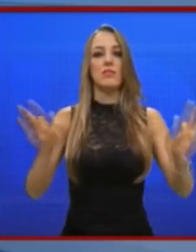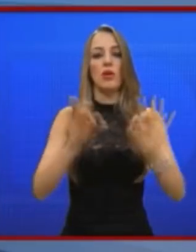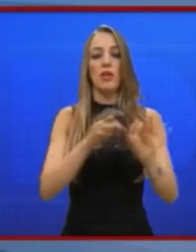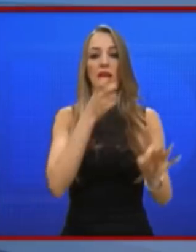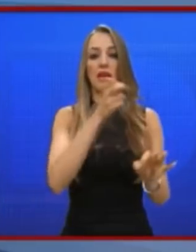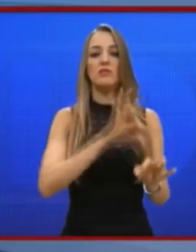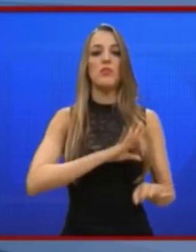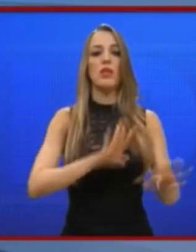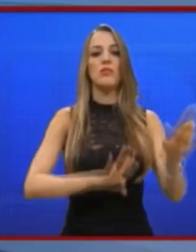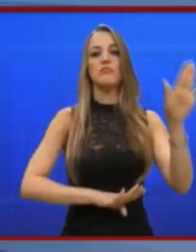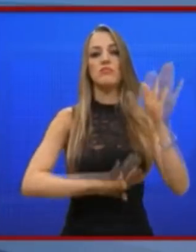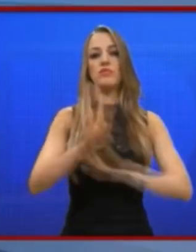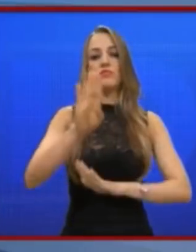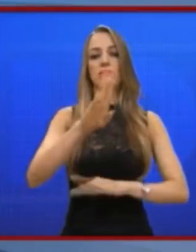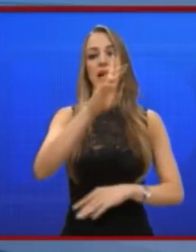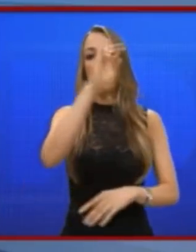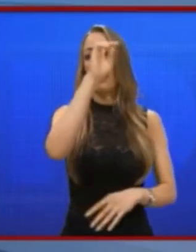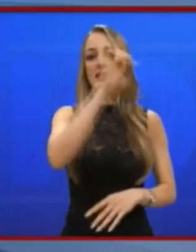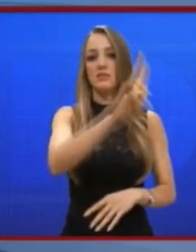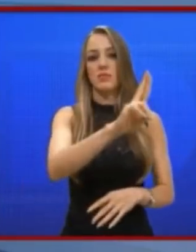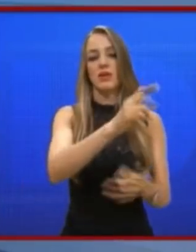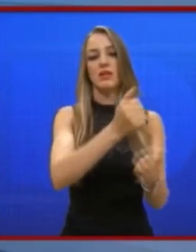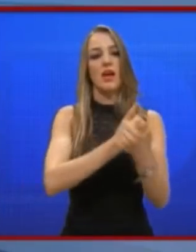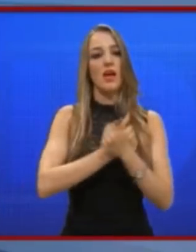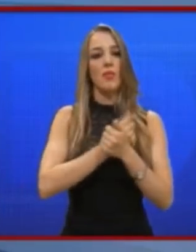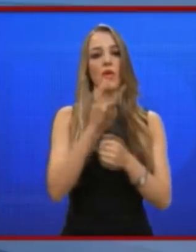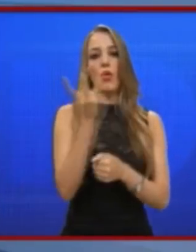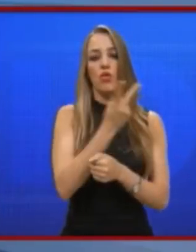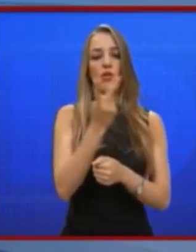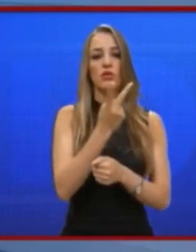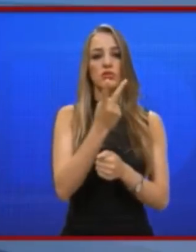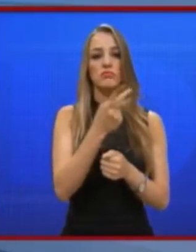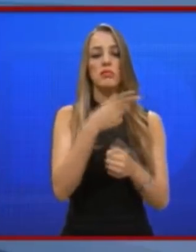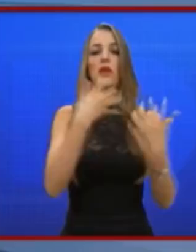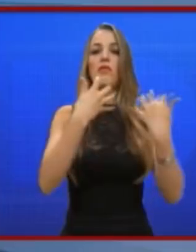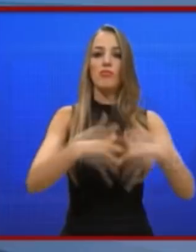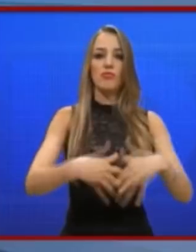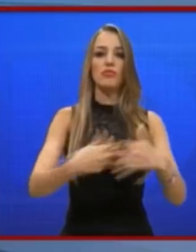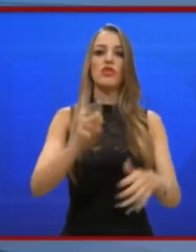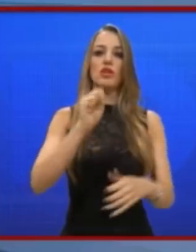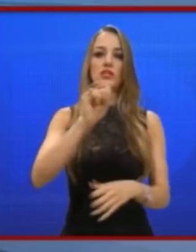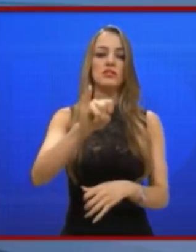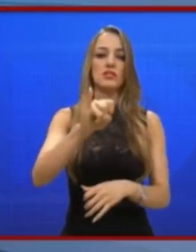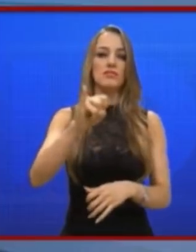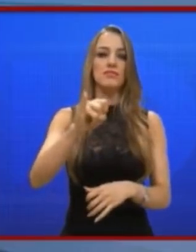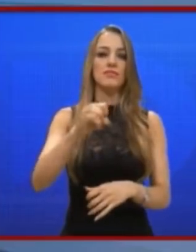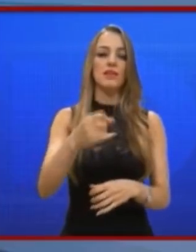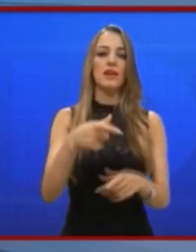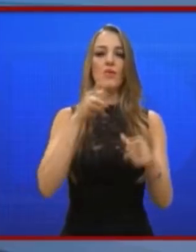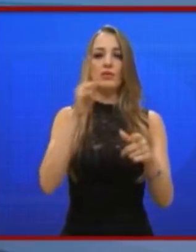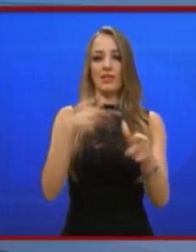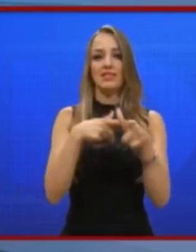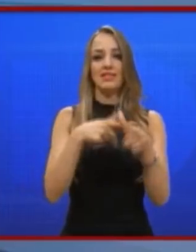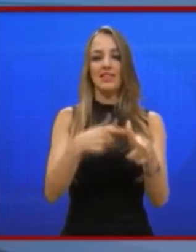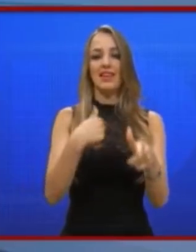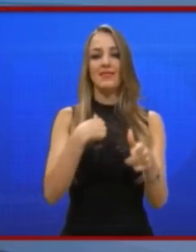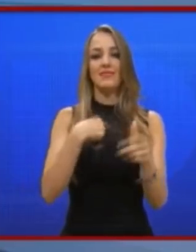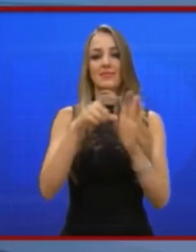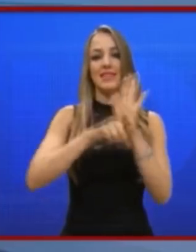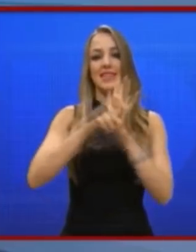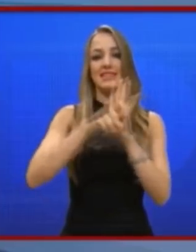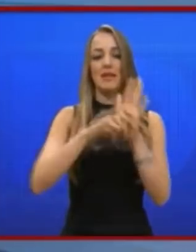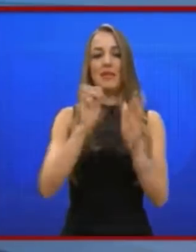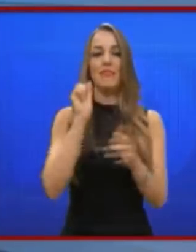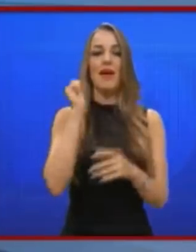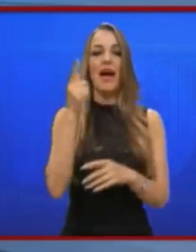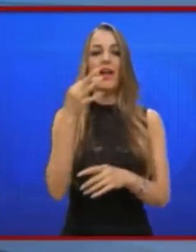éxito. Respeta, ama a tu pareja y vas a ver que todo va a funcionar de maravilla. Síganme en las redes, mándenme algún mensajito